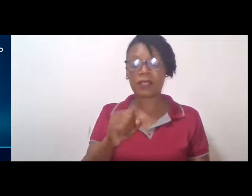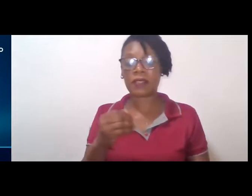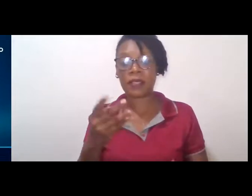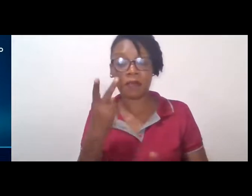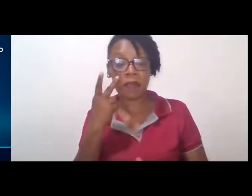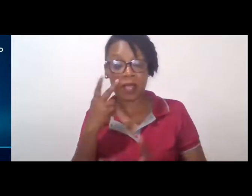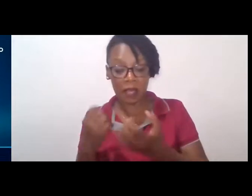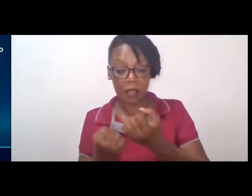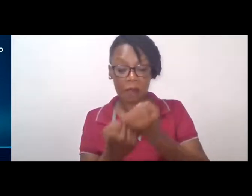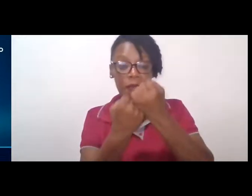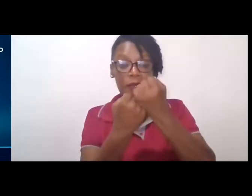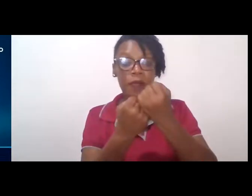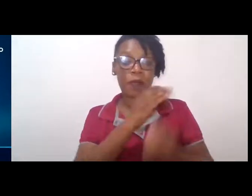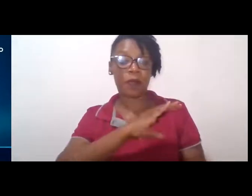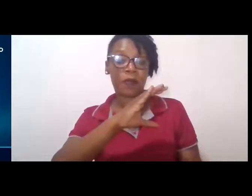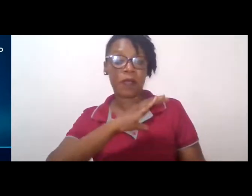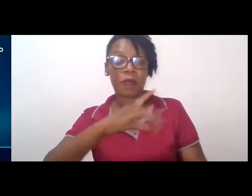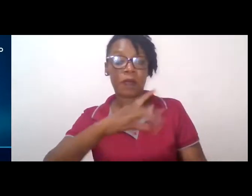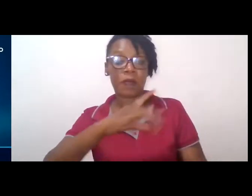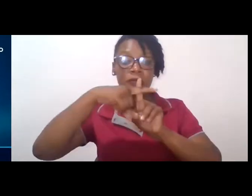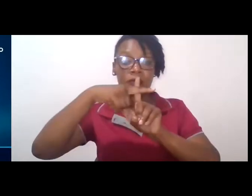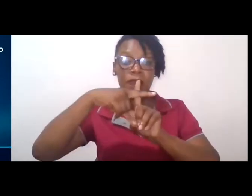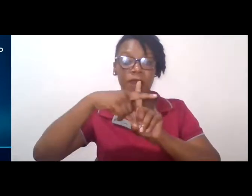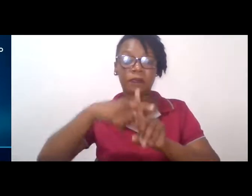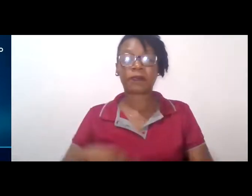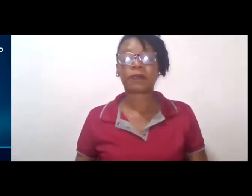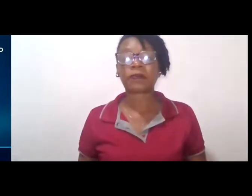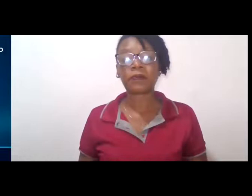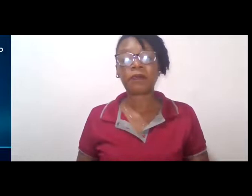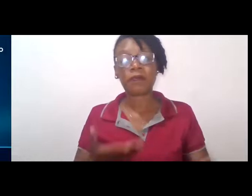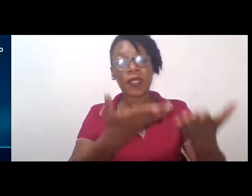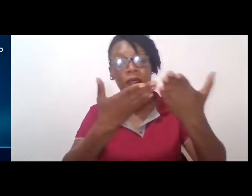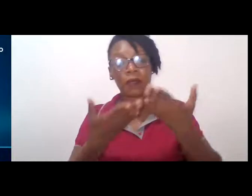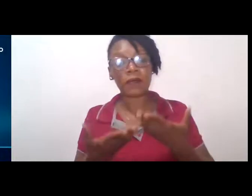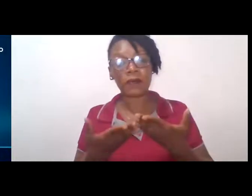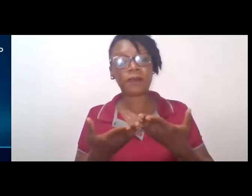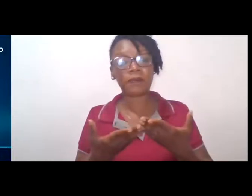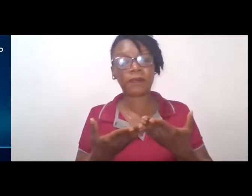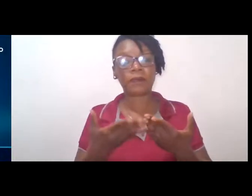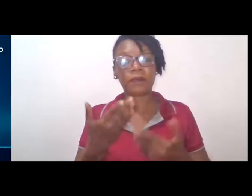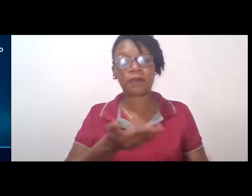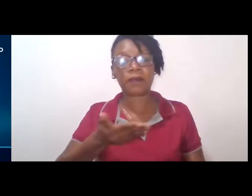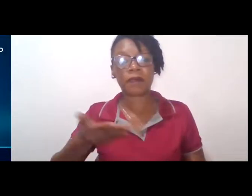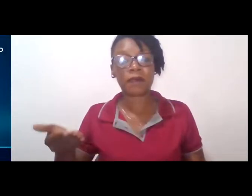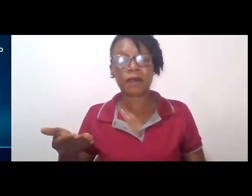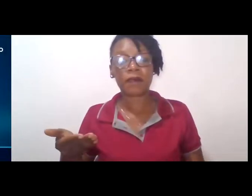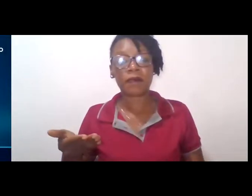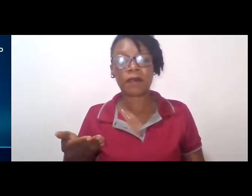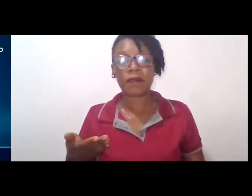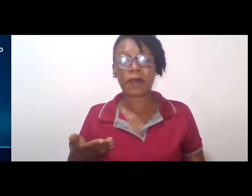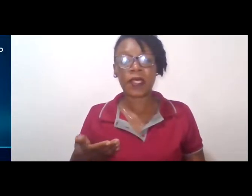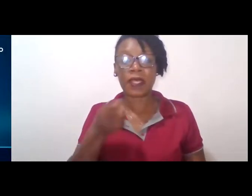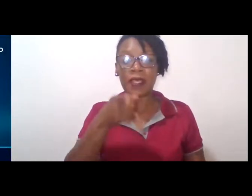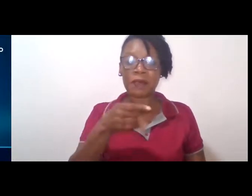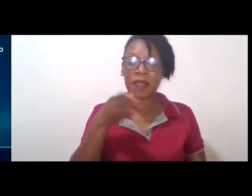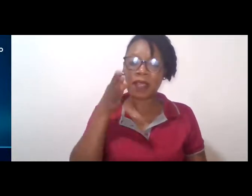conductual positivo, ¿verdad? Como este gran enfoque, esta gran herramienta que nos permite dos recursos, ¿verdad? O ese machete para ir a